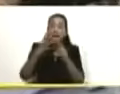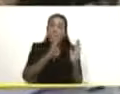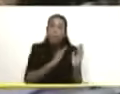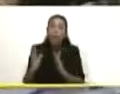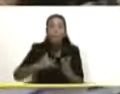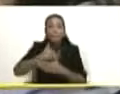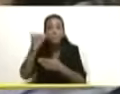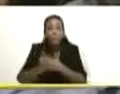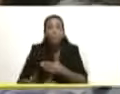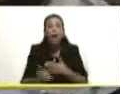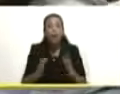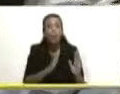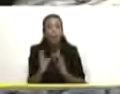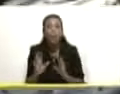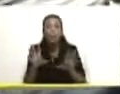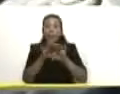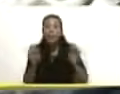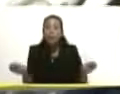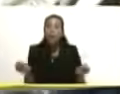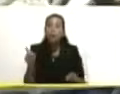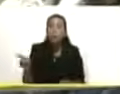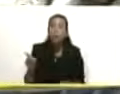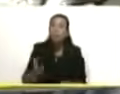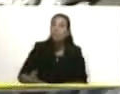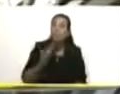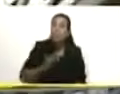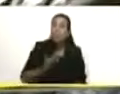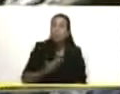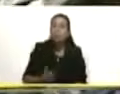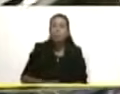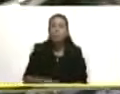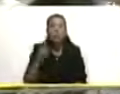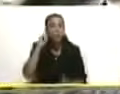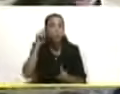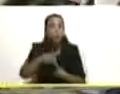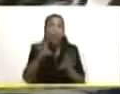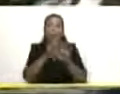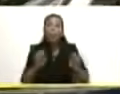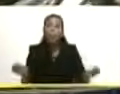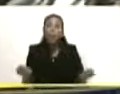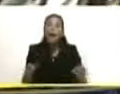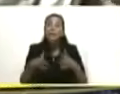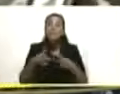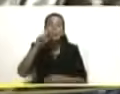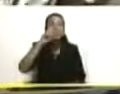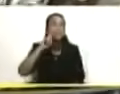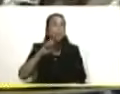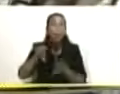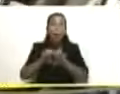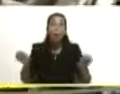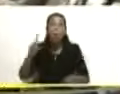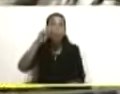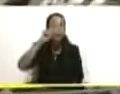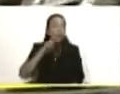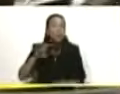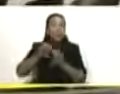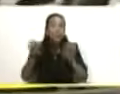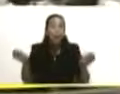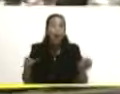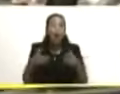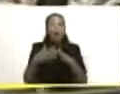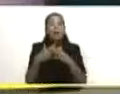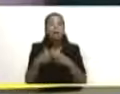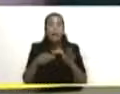tenemos también, bueno, un programa de educación fundamental para lo que es la educación sexual y reproductiva, incluyente, un programa que